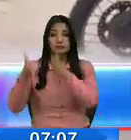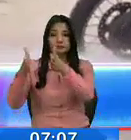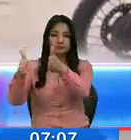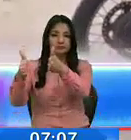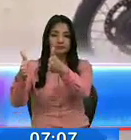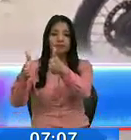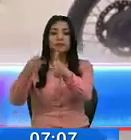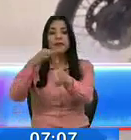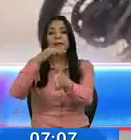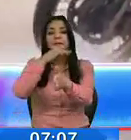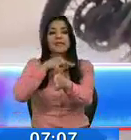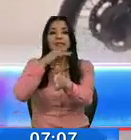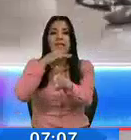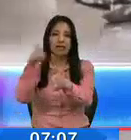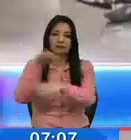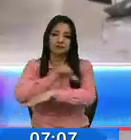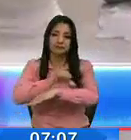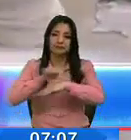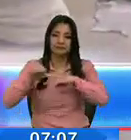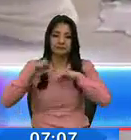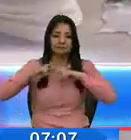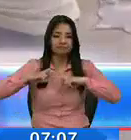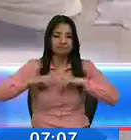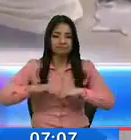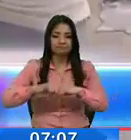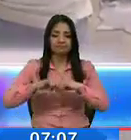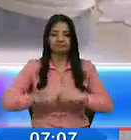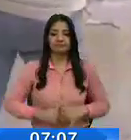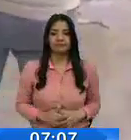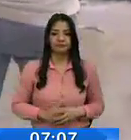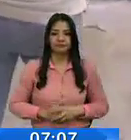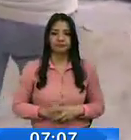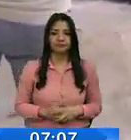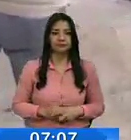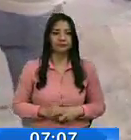centro forense, para la autopsia respectiva. Informó Roselena Vascones.